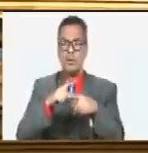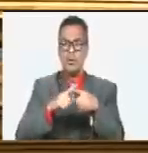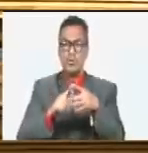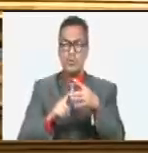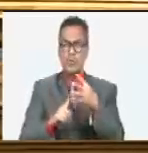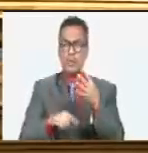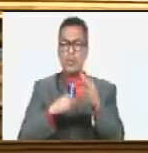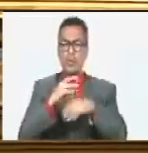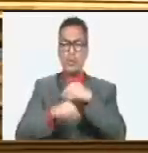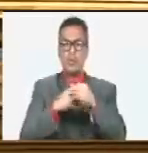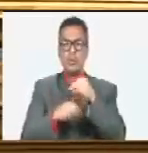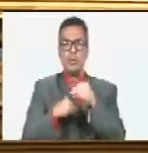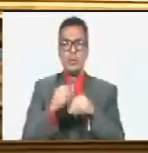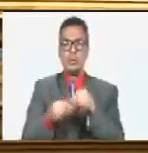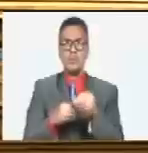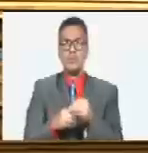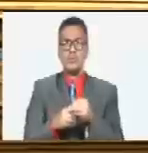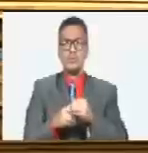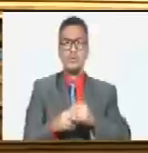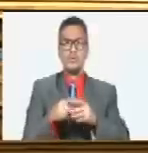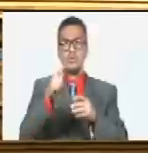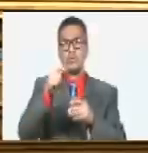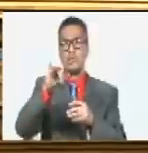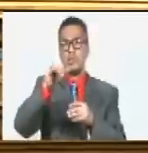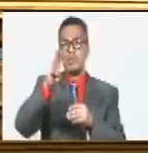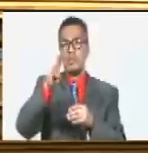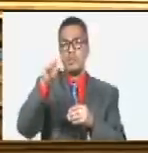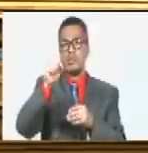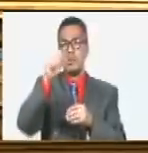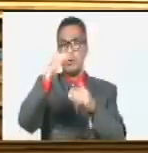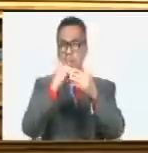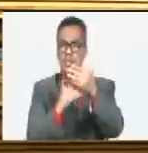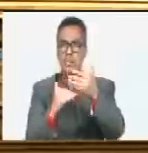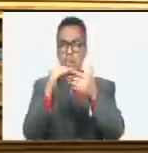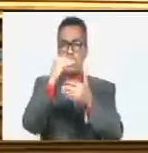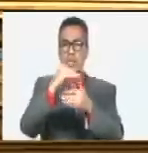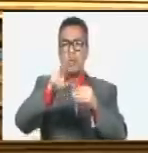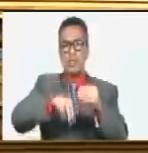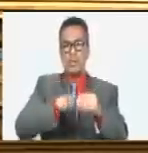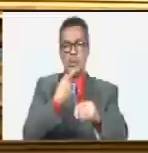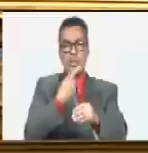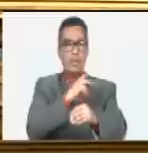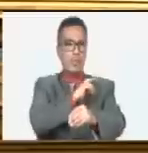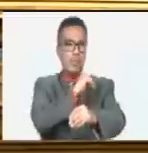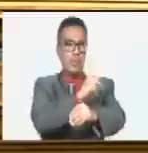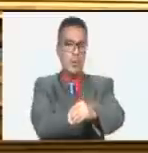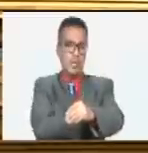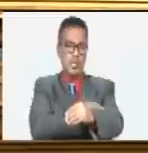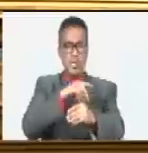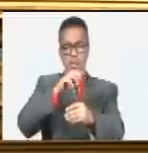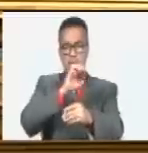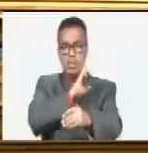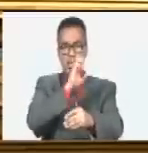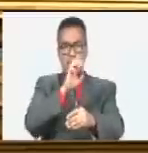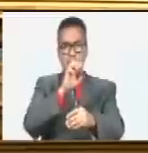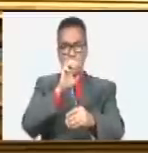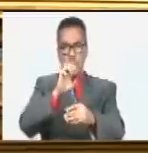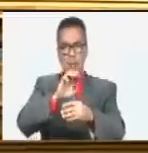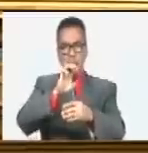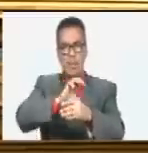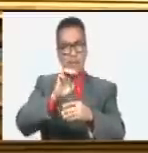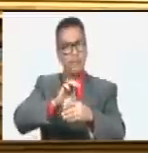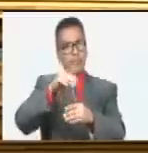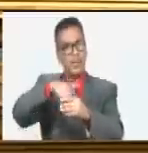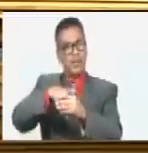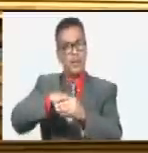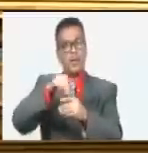desarrollaron mientras Tibisay Lucena fue cabeza del Poder Electoral Venezolano, fue la necesidad de que